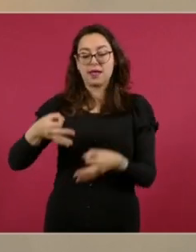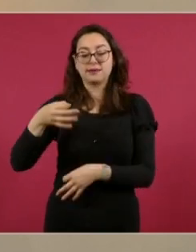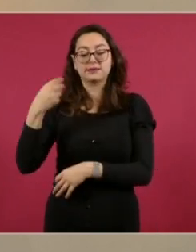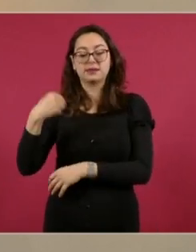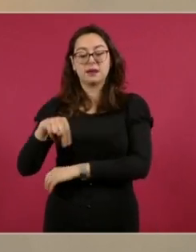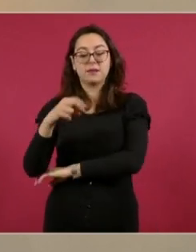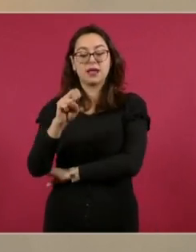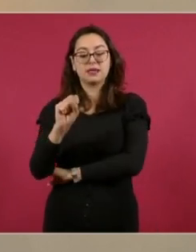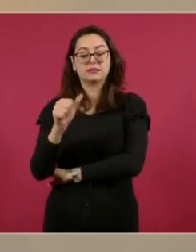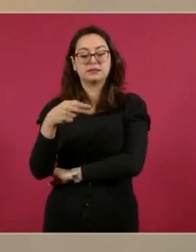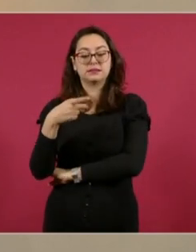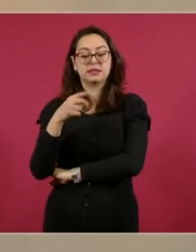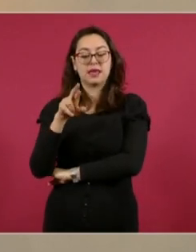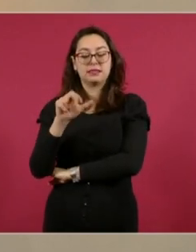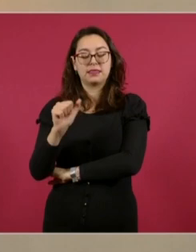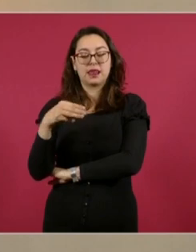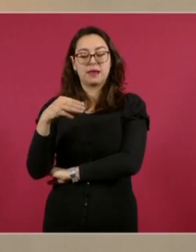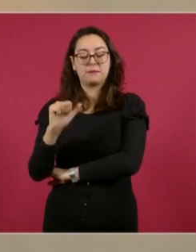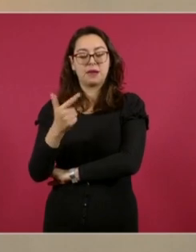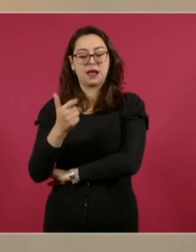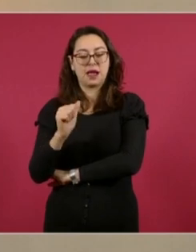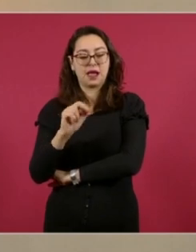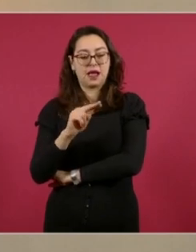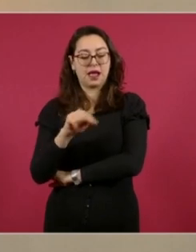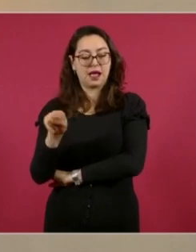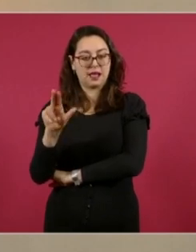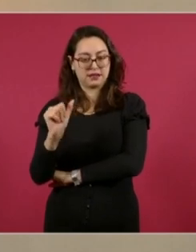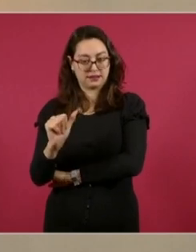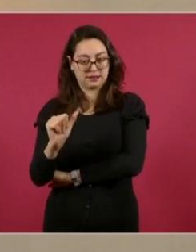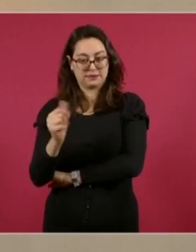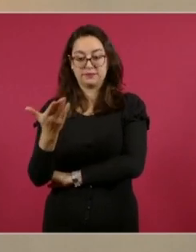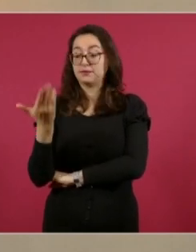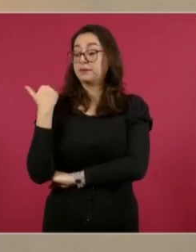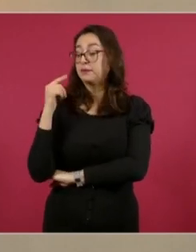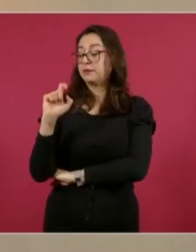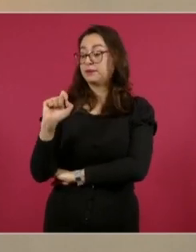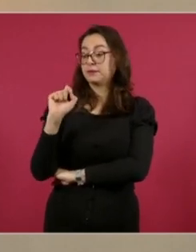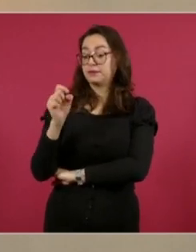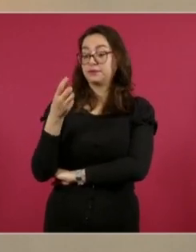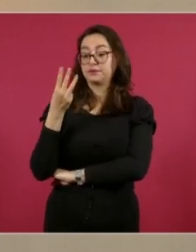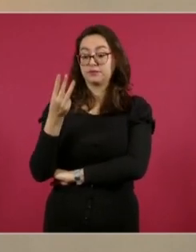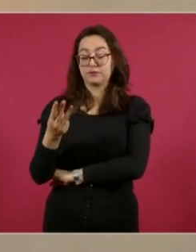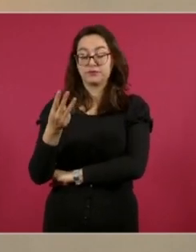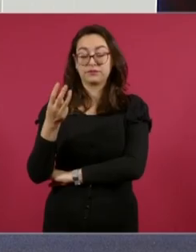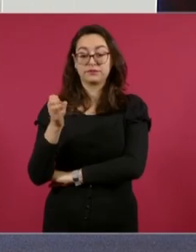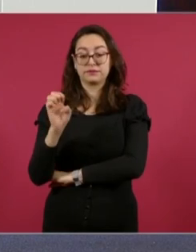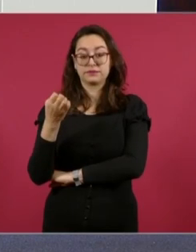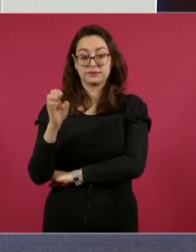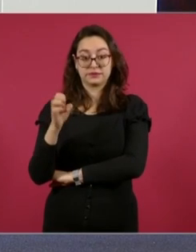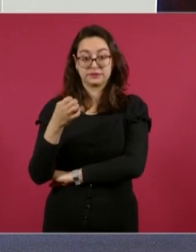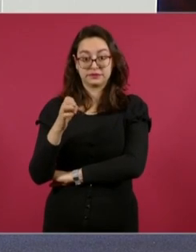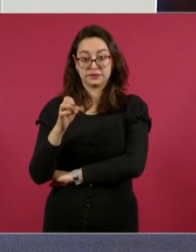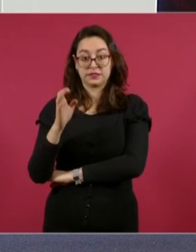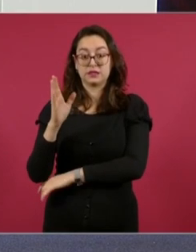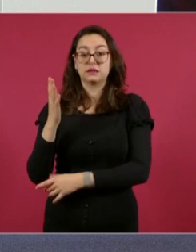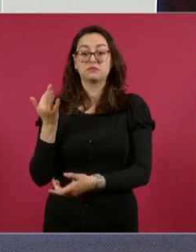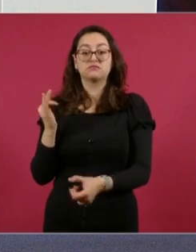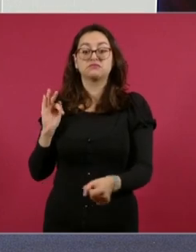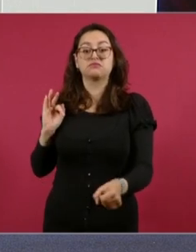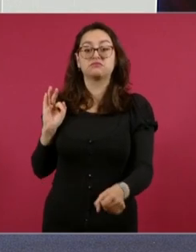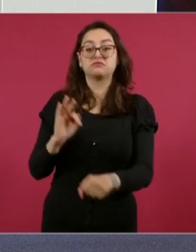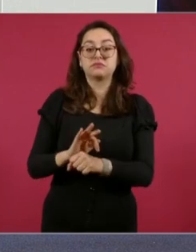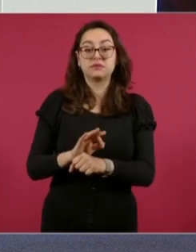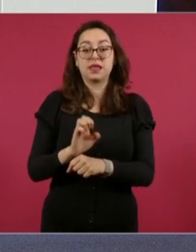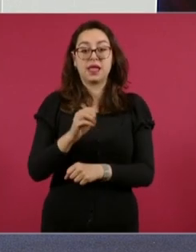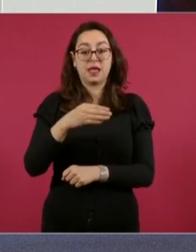Sandra Leticia Robledo Magaña, quien el 23 de enero de este año otorgó una suspensión provisional a favor de